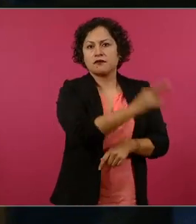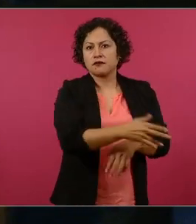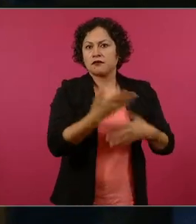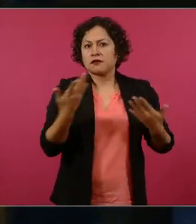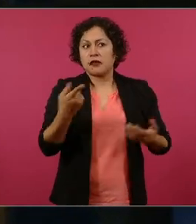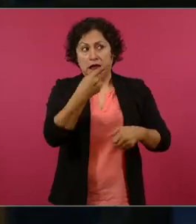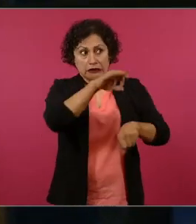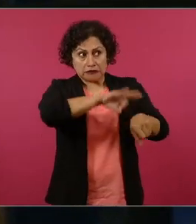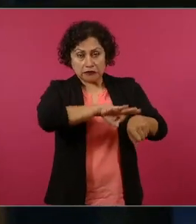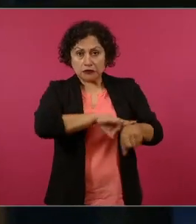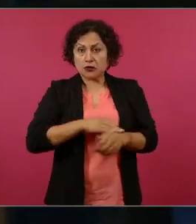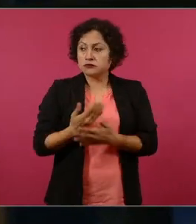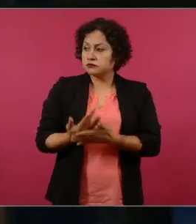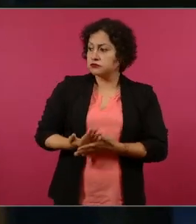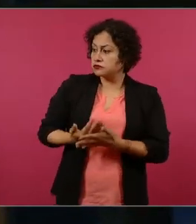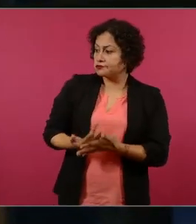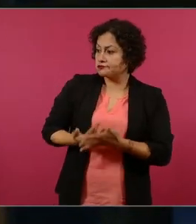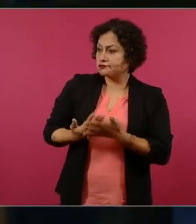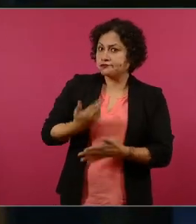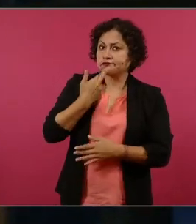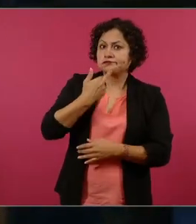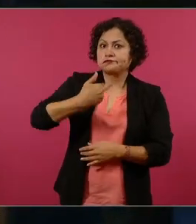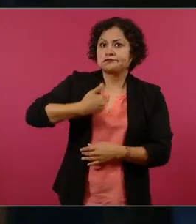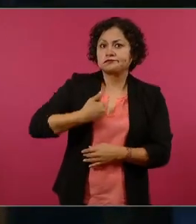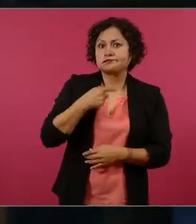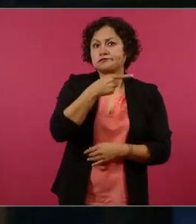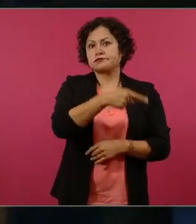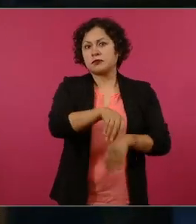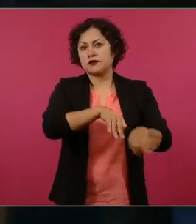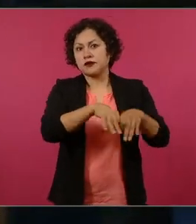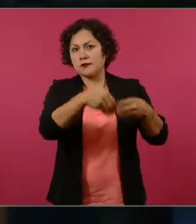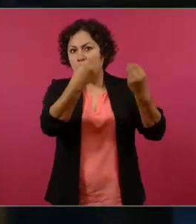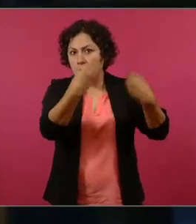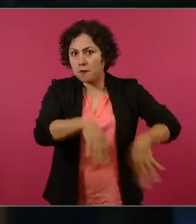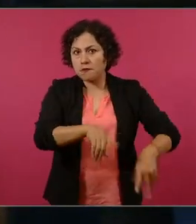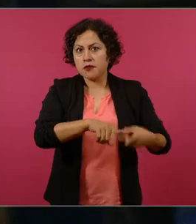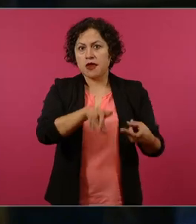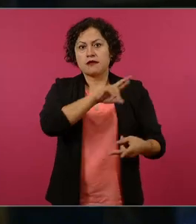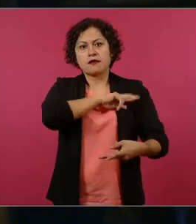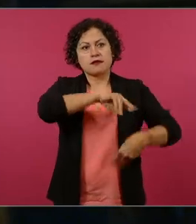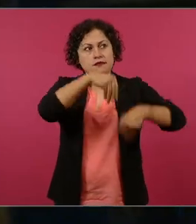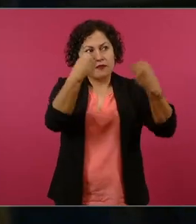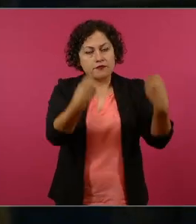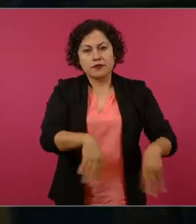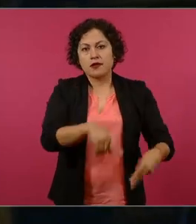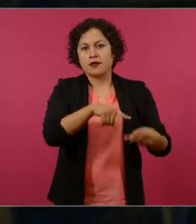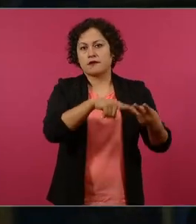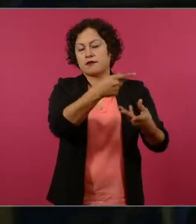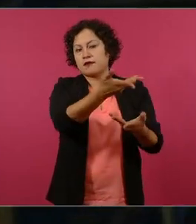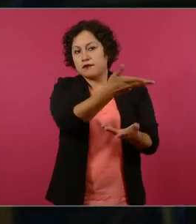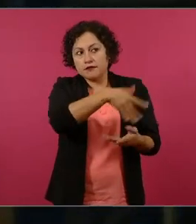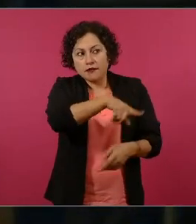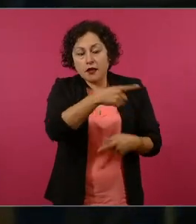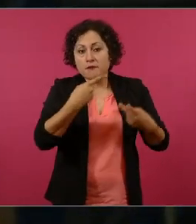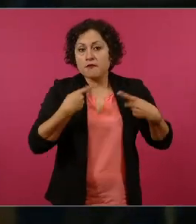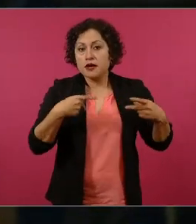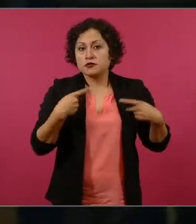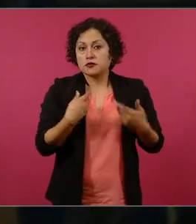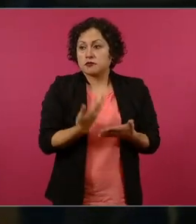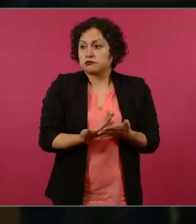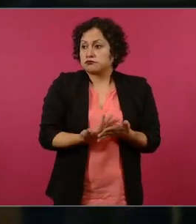sueldos y mantener la fuente de este empleo e aguinaldo 7 meses en que la ciudadanía no tiene sus